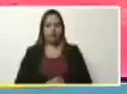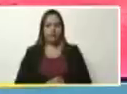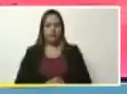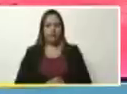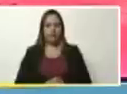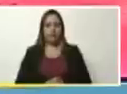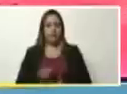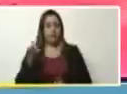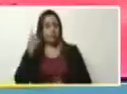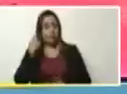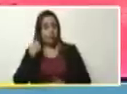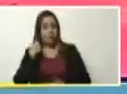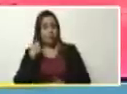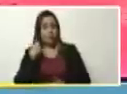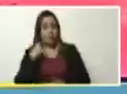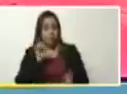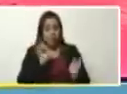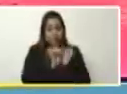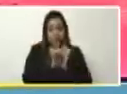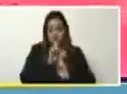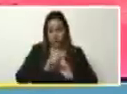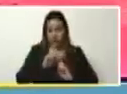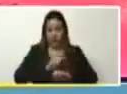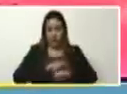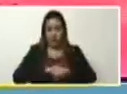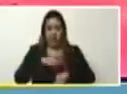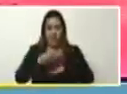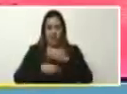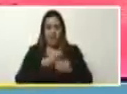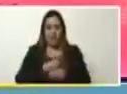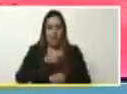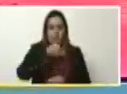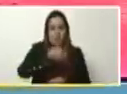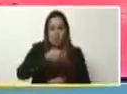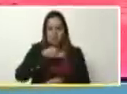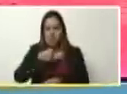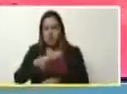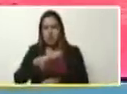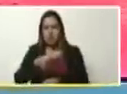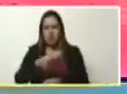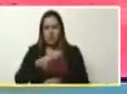Recientemente yo hice una periodización que quiero repetir aquí,